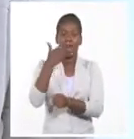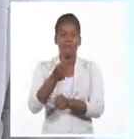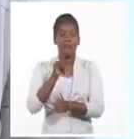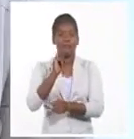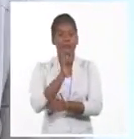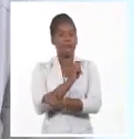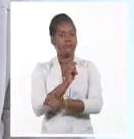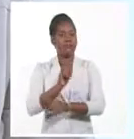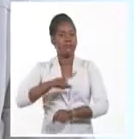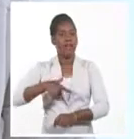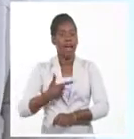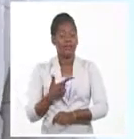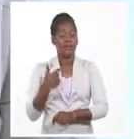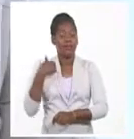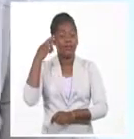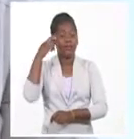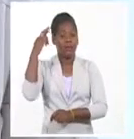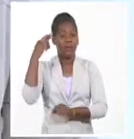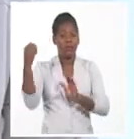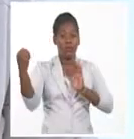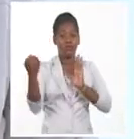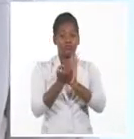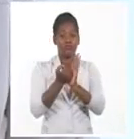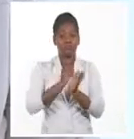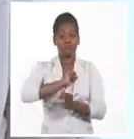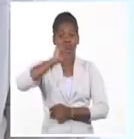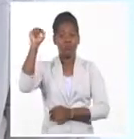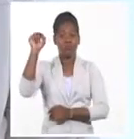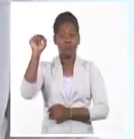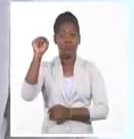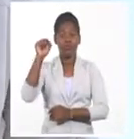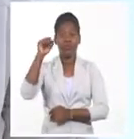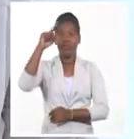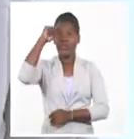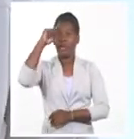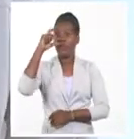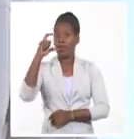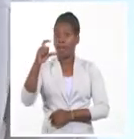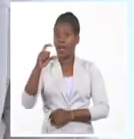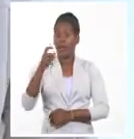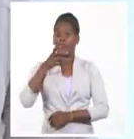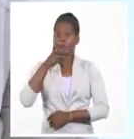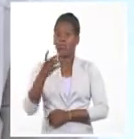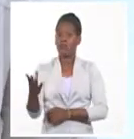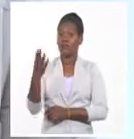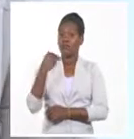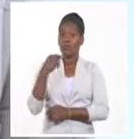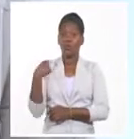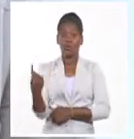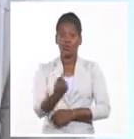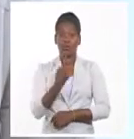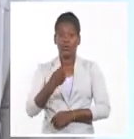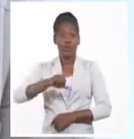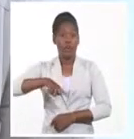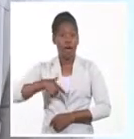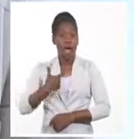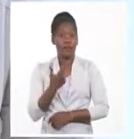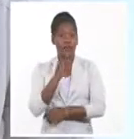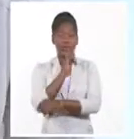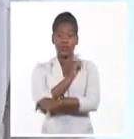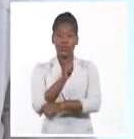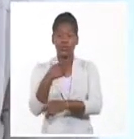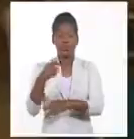nuestro comandante en la graduación de 2004 en Santa Clara, adelante, abanderados de la cultura y el humanismo, una vida